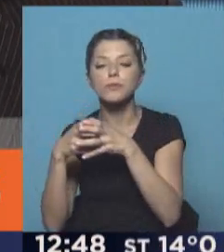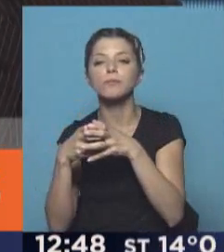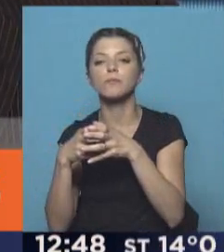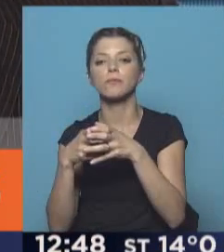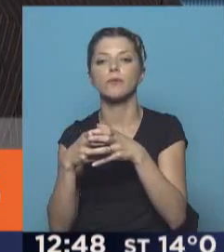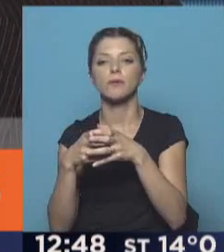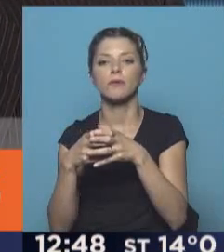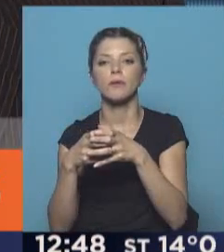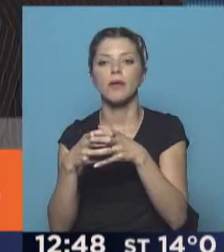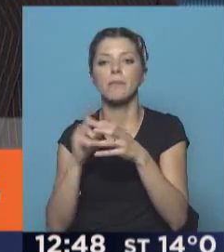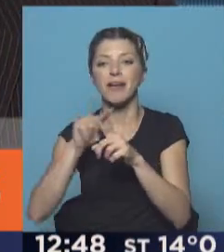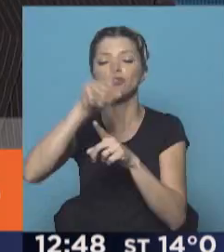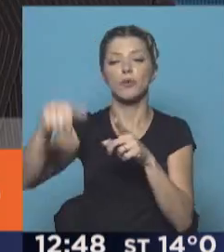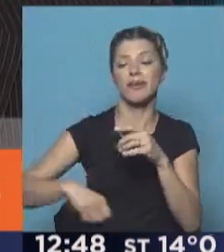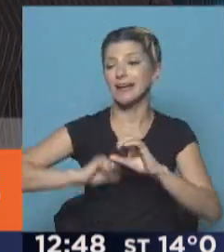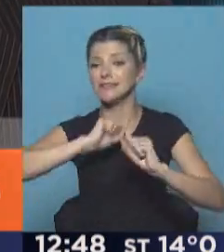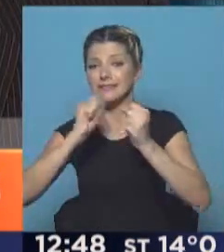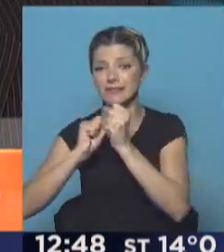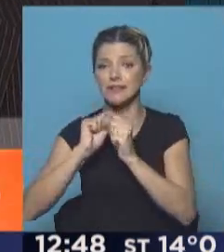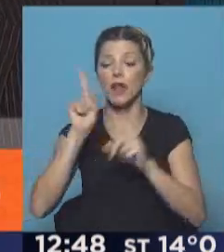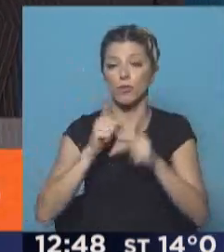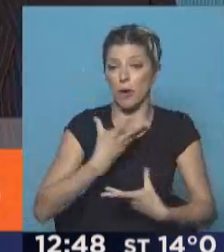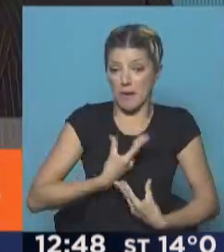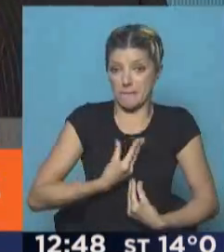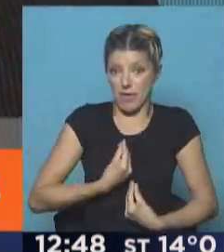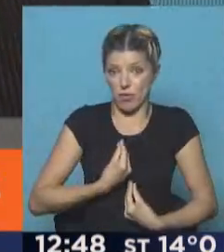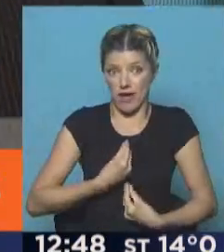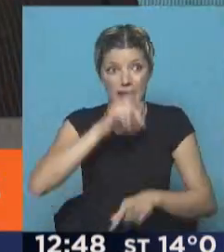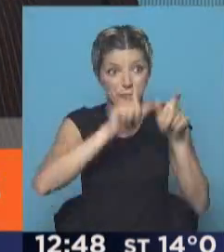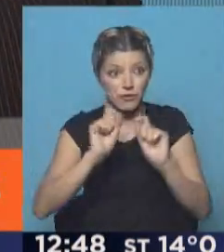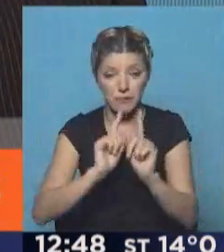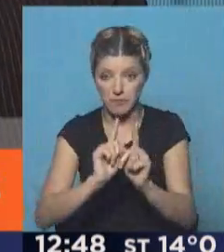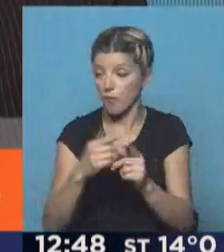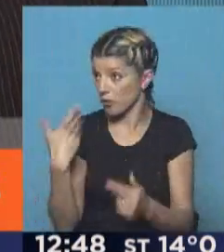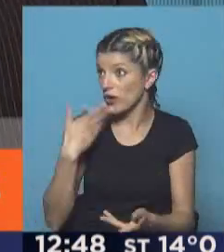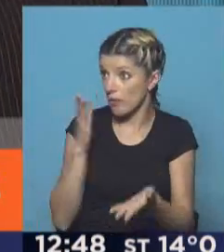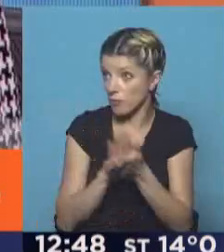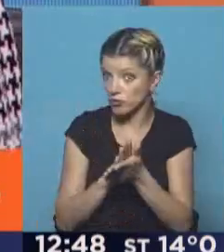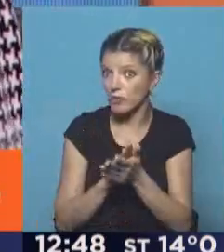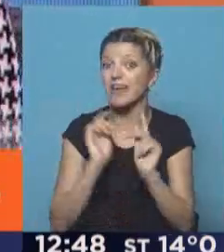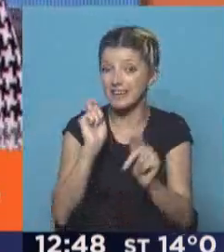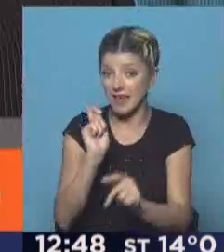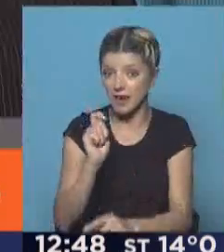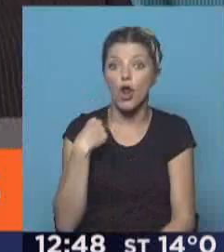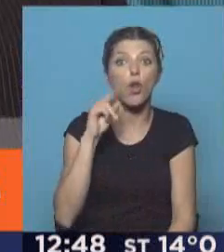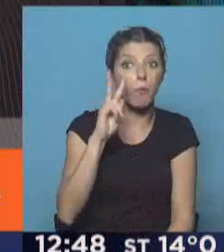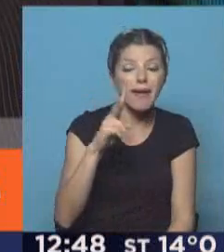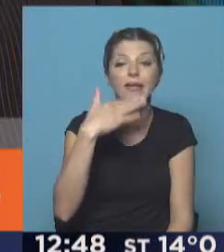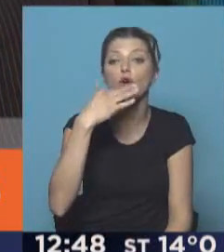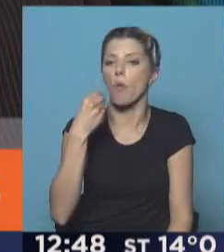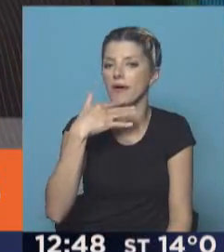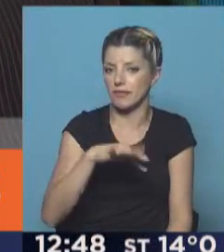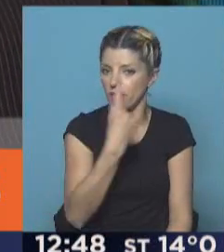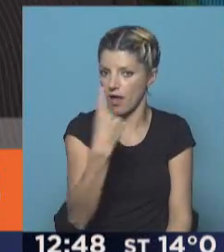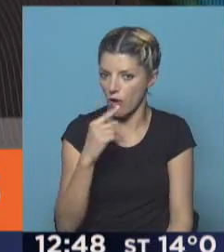no provoque ataques de ansiedad y en algunos casos ataques de pánico en la gente. Por eso seguimos hablando de la recepción y de quienes están